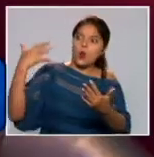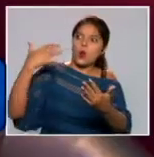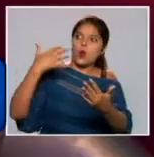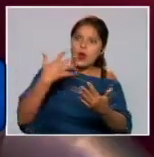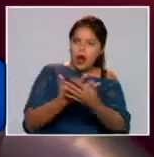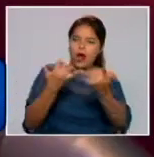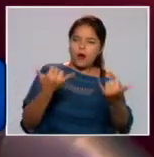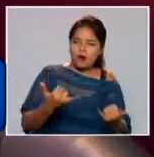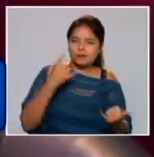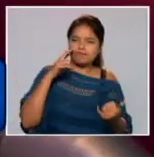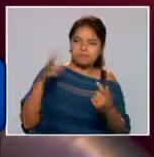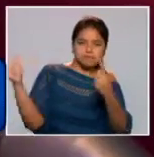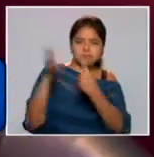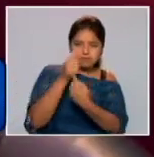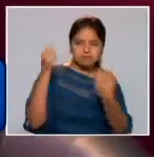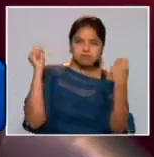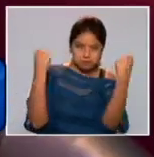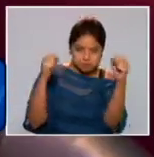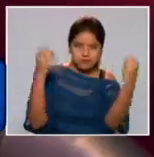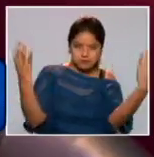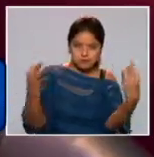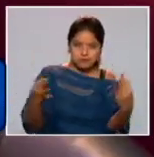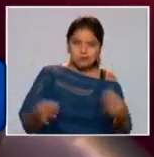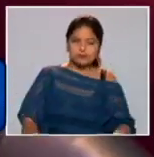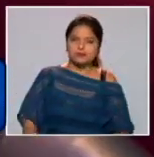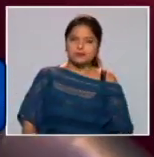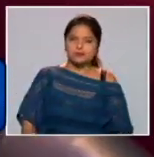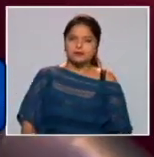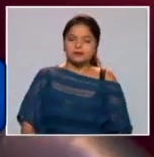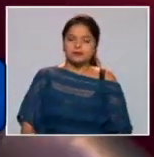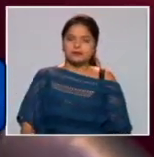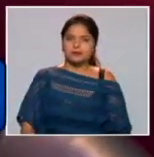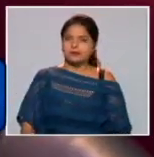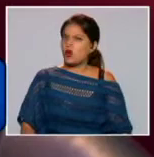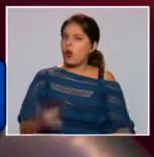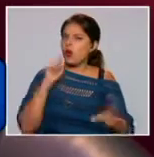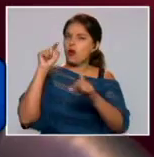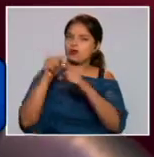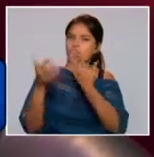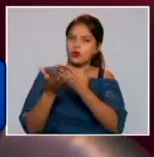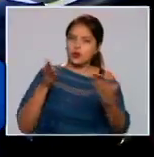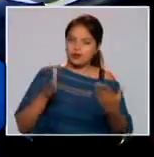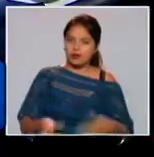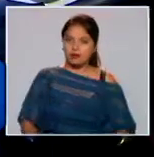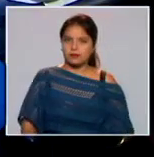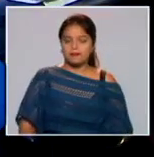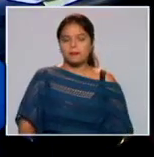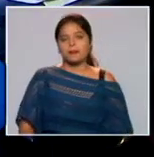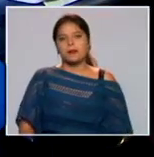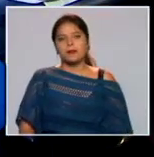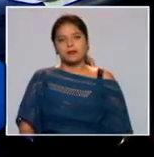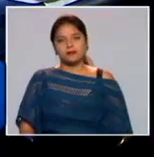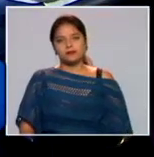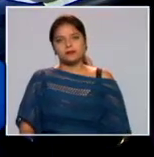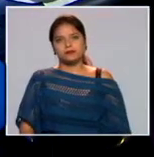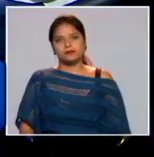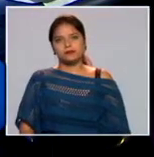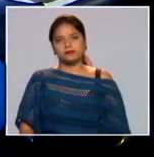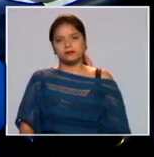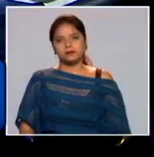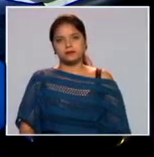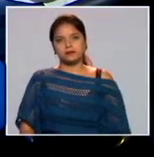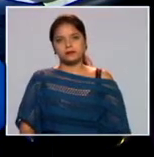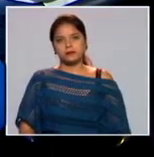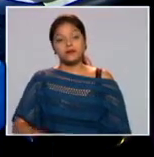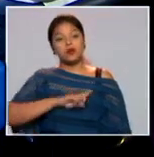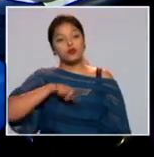podido desempeñar la han podido lograrla háblanos de estas metas que ustedes se puntualizaron para ese entonces Claro que sí digamos que nos Nos